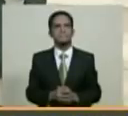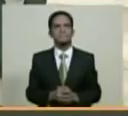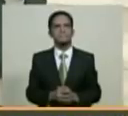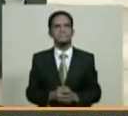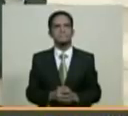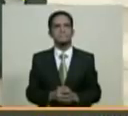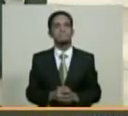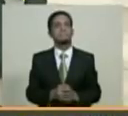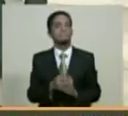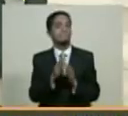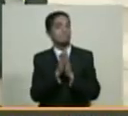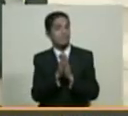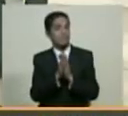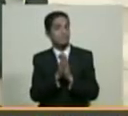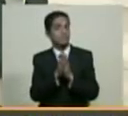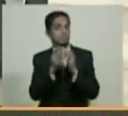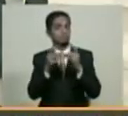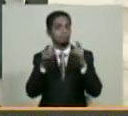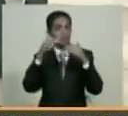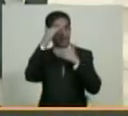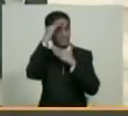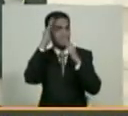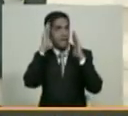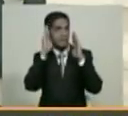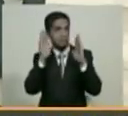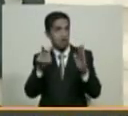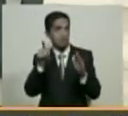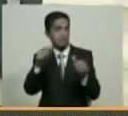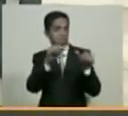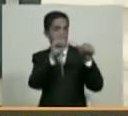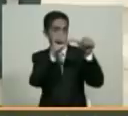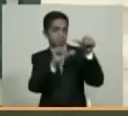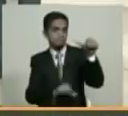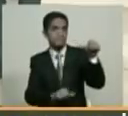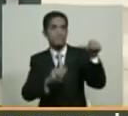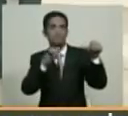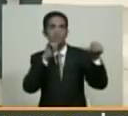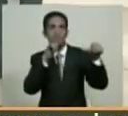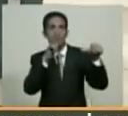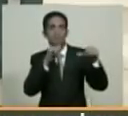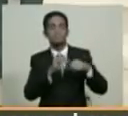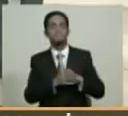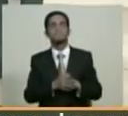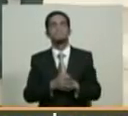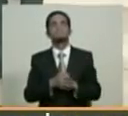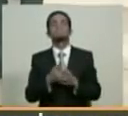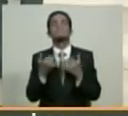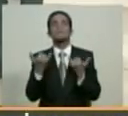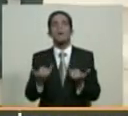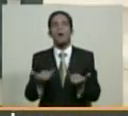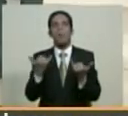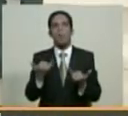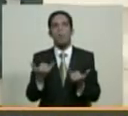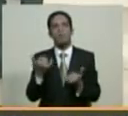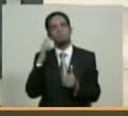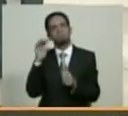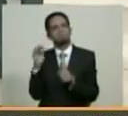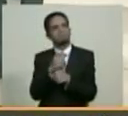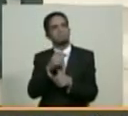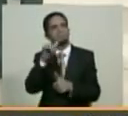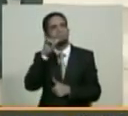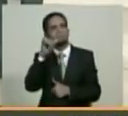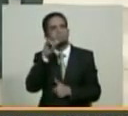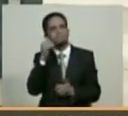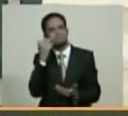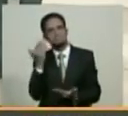Así que bien atentos a lo que tiene que ver con el desarrollo de toda la información. A esta hora hay noticias de último minuto. Nos vamos con nuestra